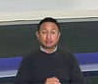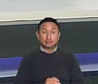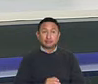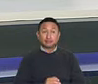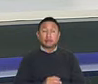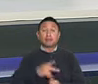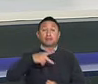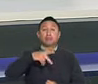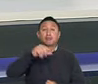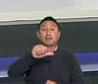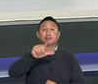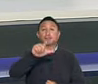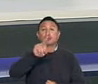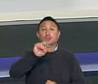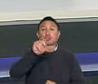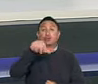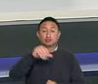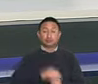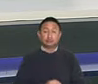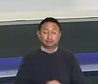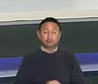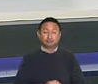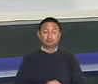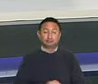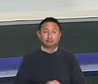las parroquias Pifo, Puembo y Tababela.